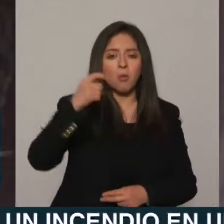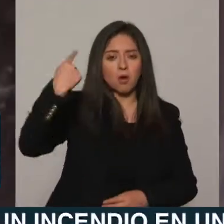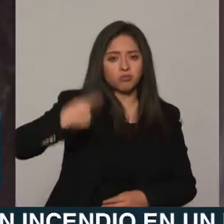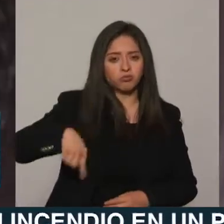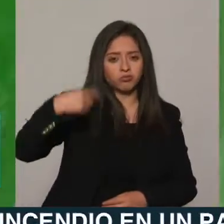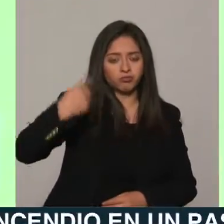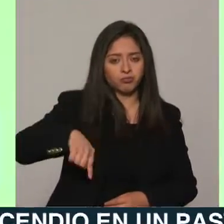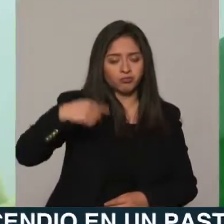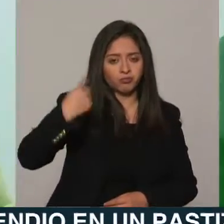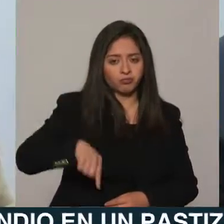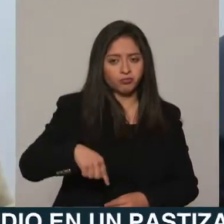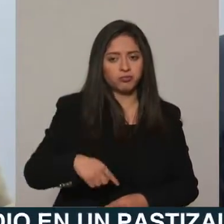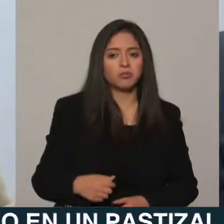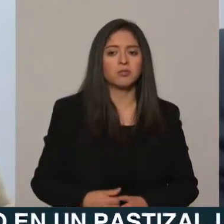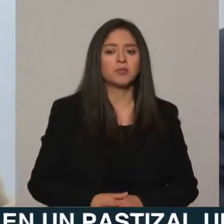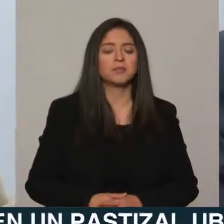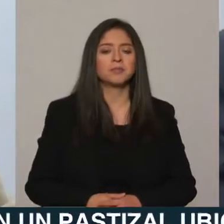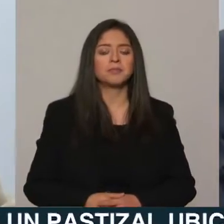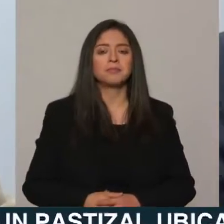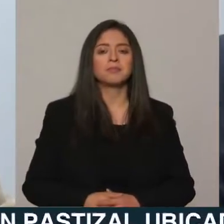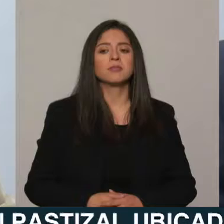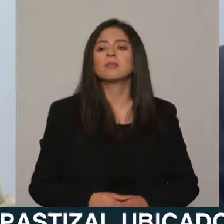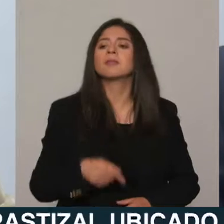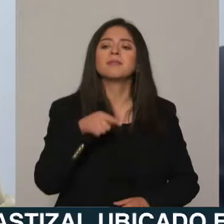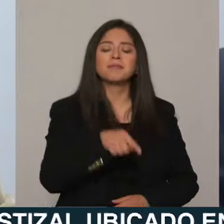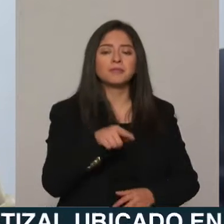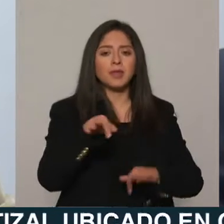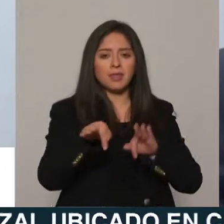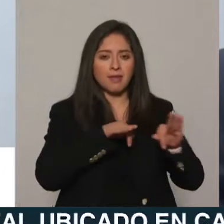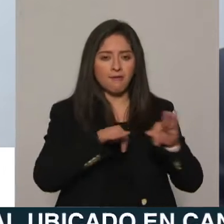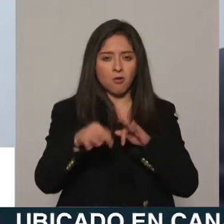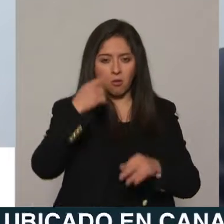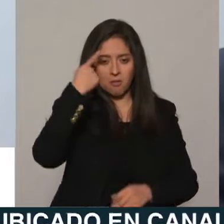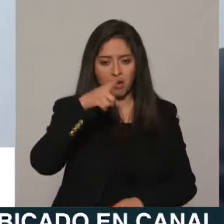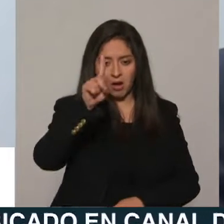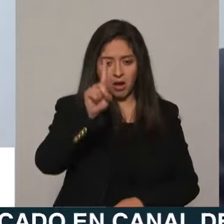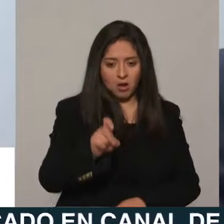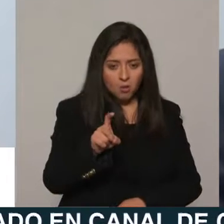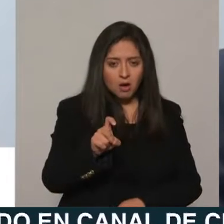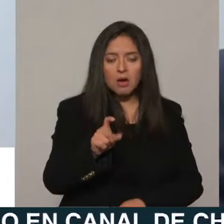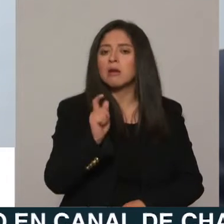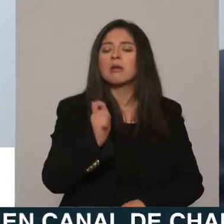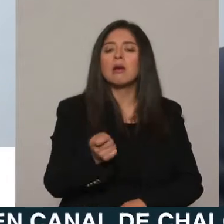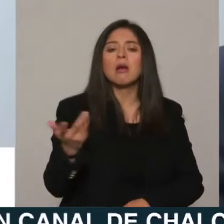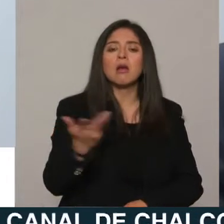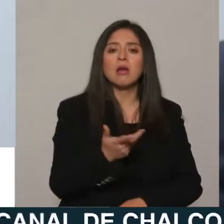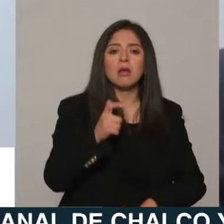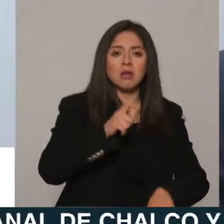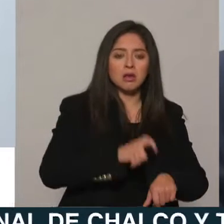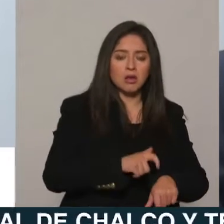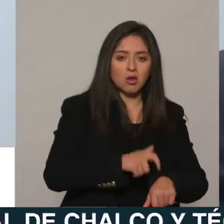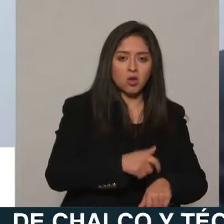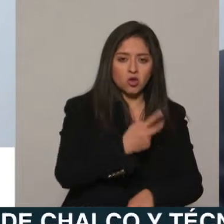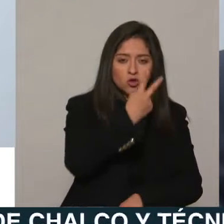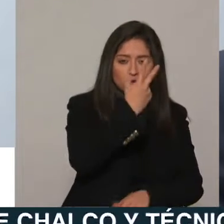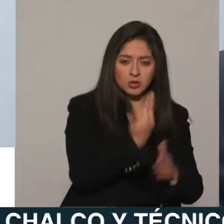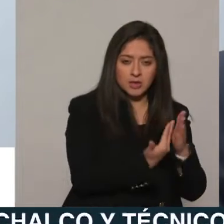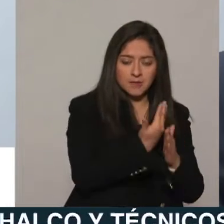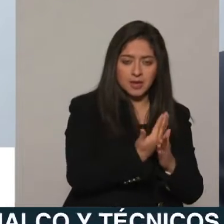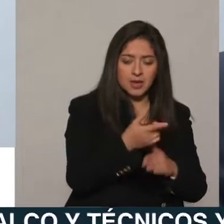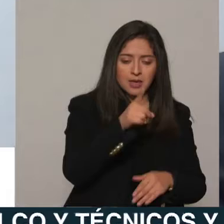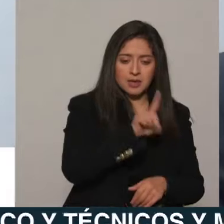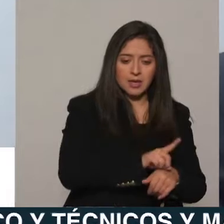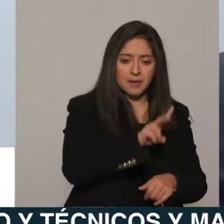del agua potable. Estas acciones de mantenimiento se llevarán a cabo de las 2 horas del viernes 27